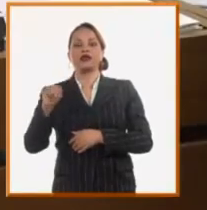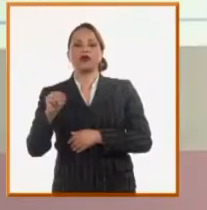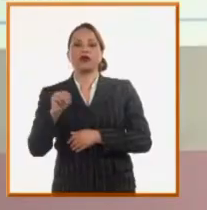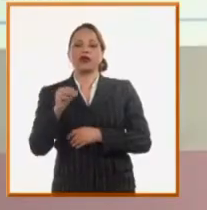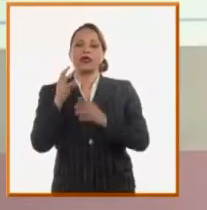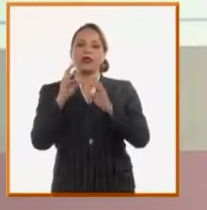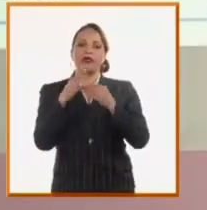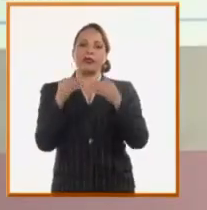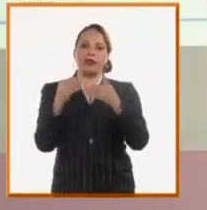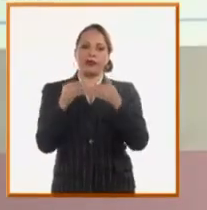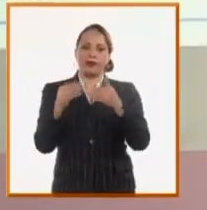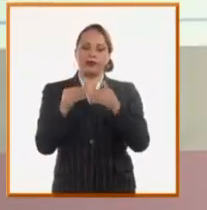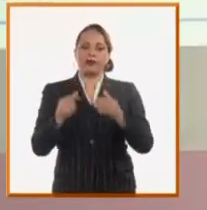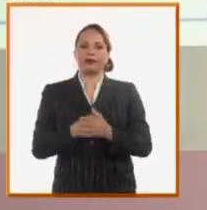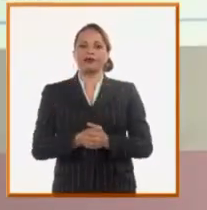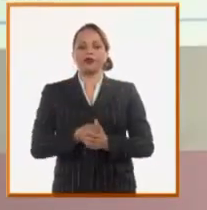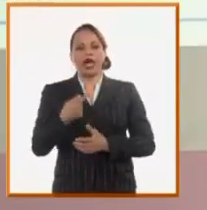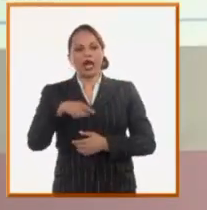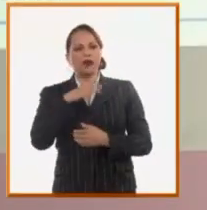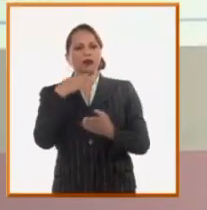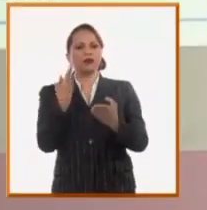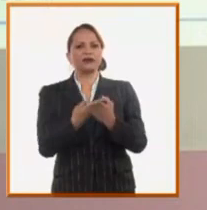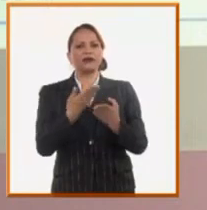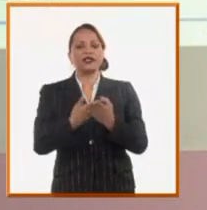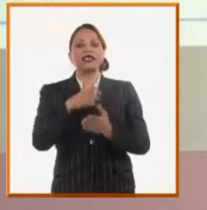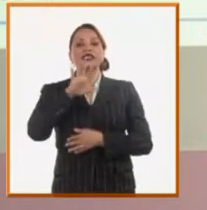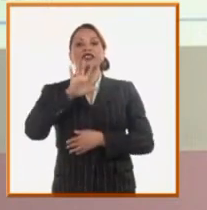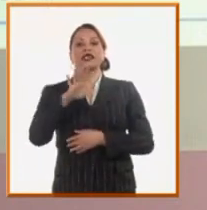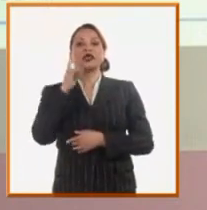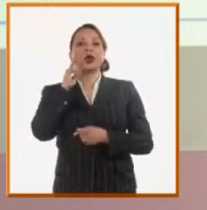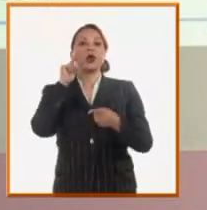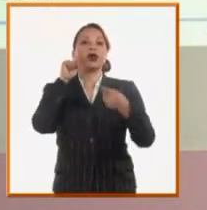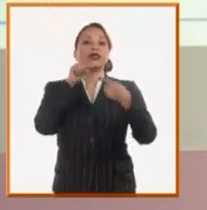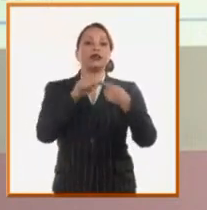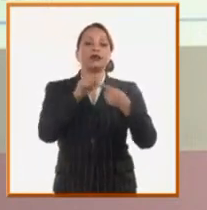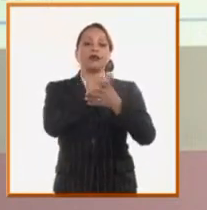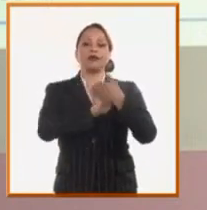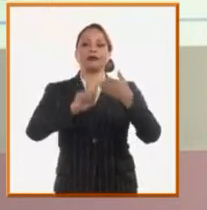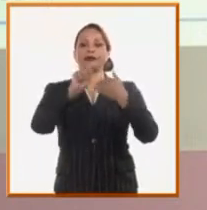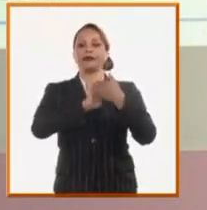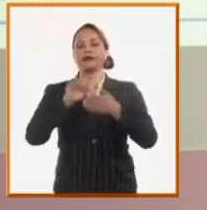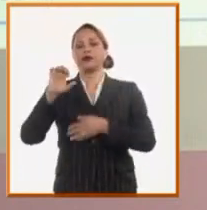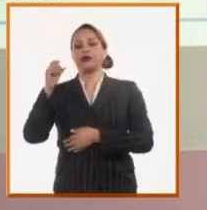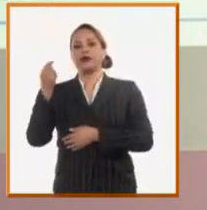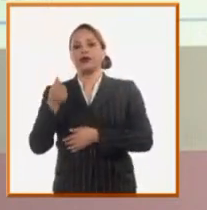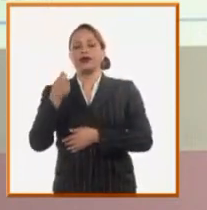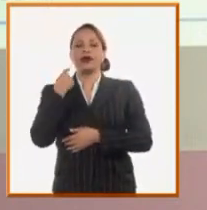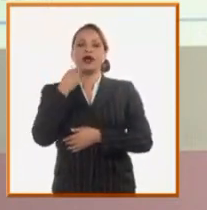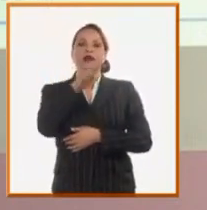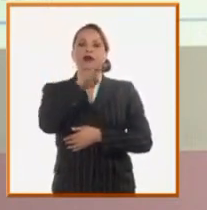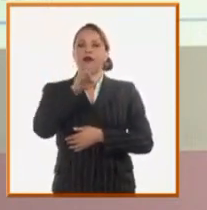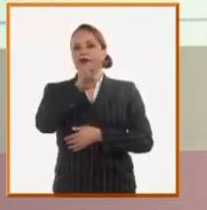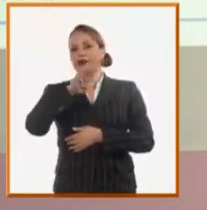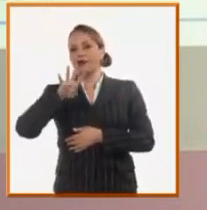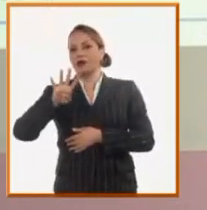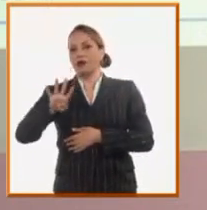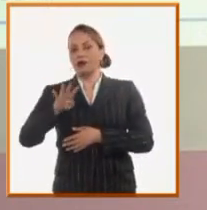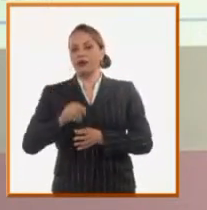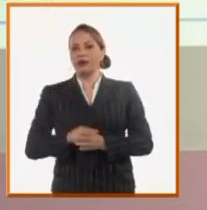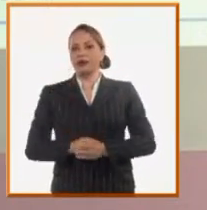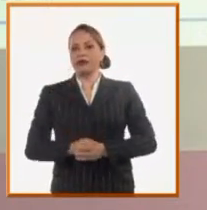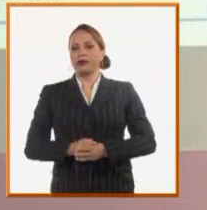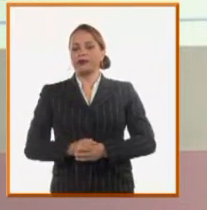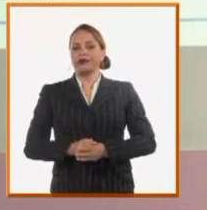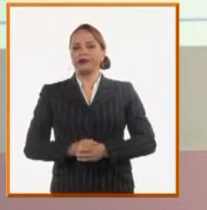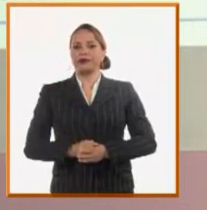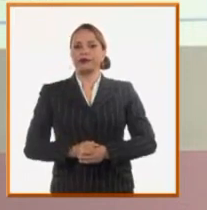nacional. Estamos proponiendo 5 objetivos para el Plan de la Economía 2024, que son